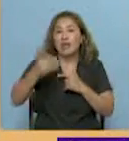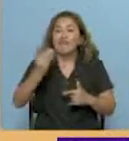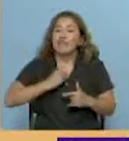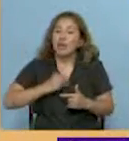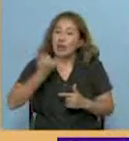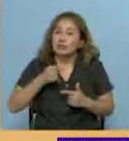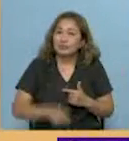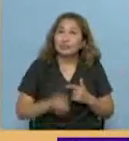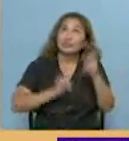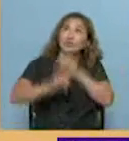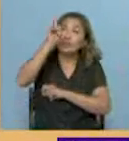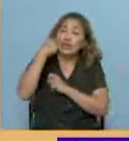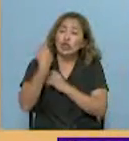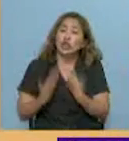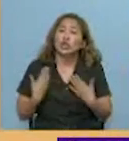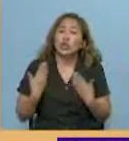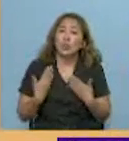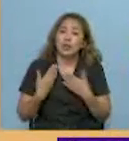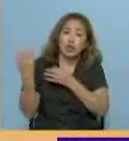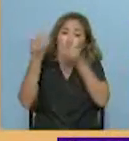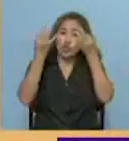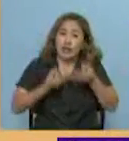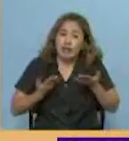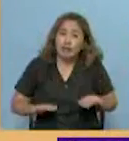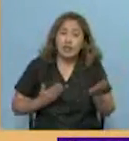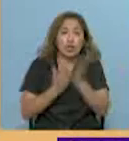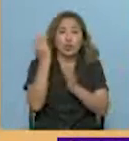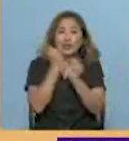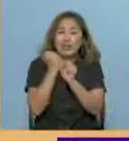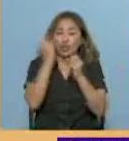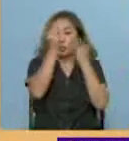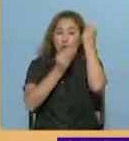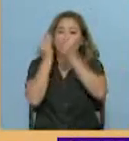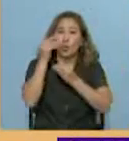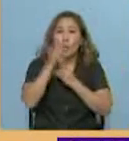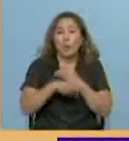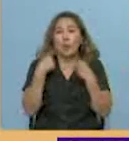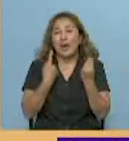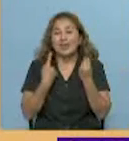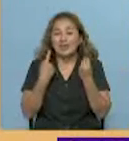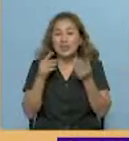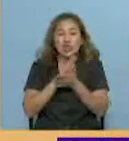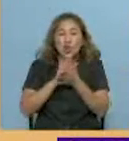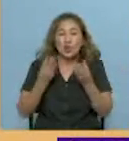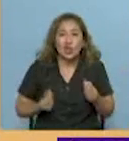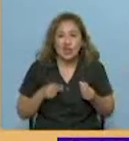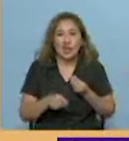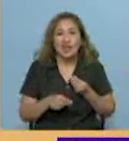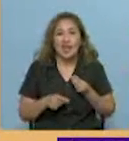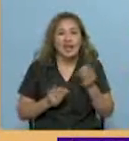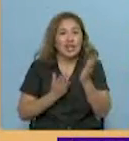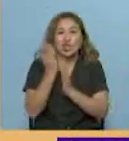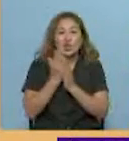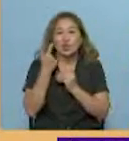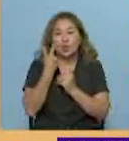en dios que esto vamos a estar bien solo hay que trabajar hay que preocuparse en acceder en actuar en seguir en seguir haciendo